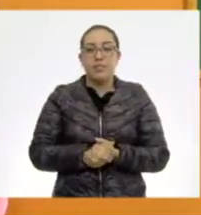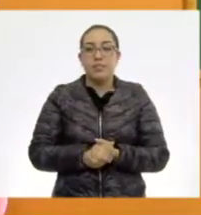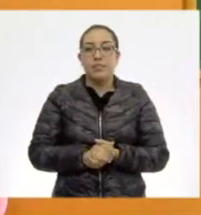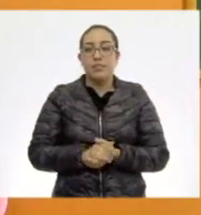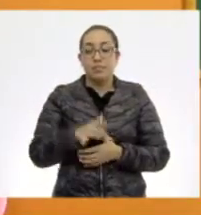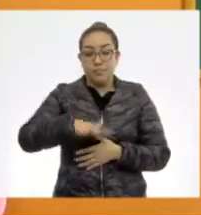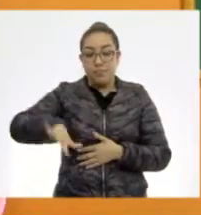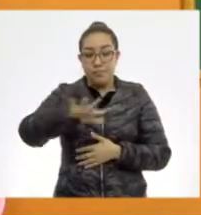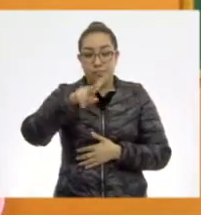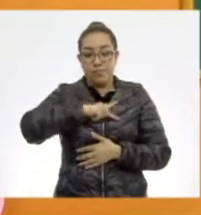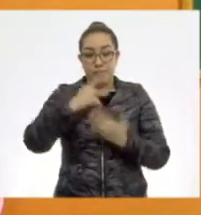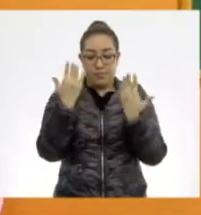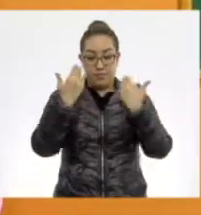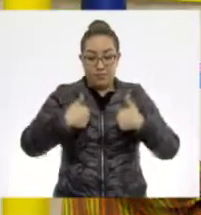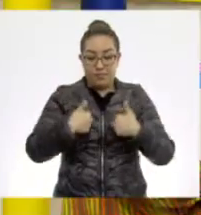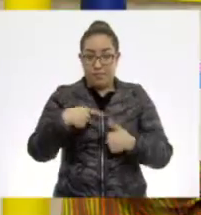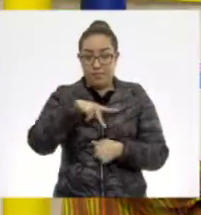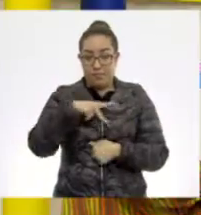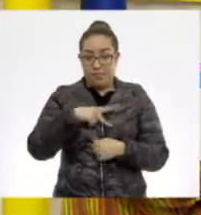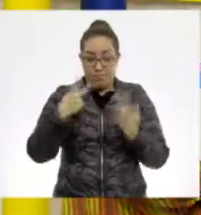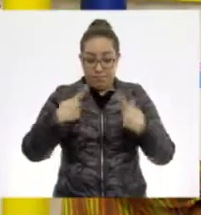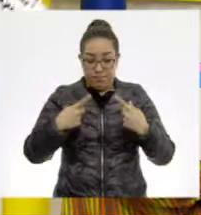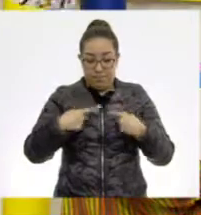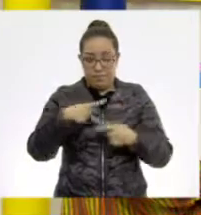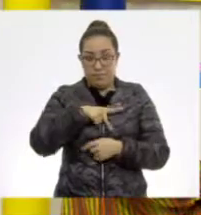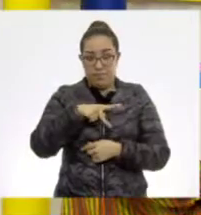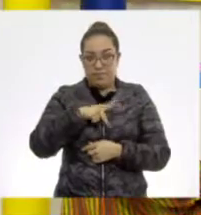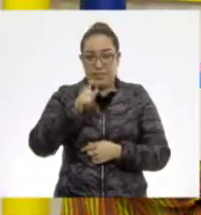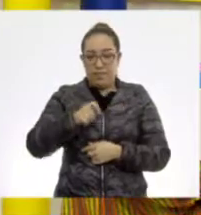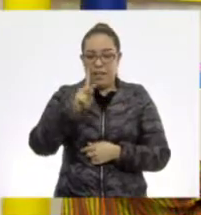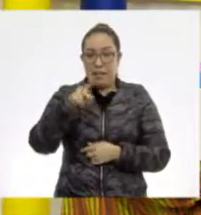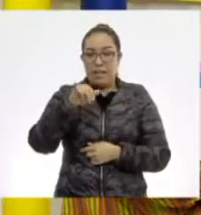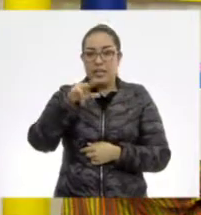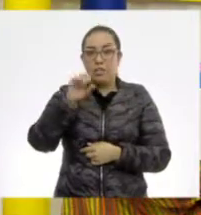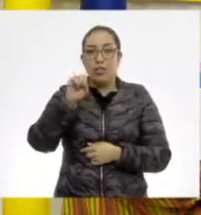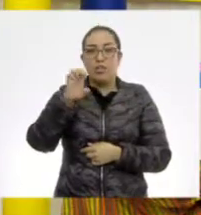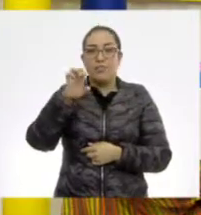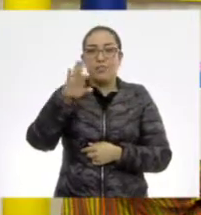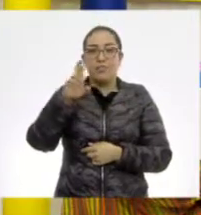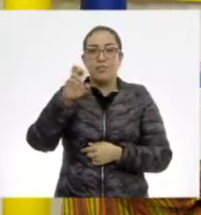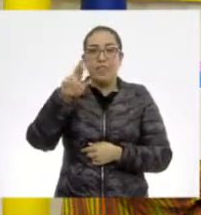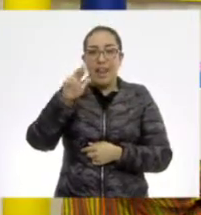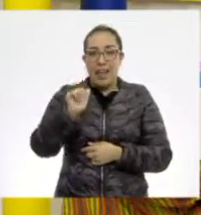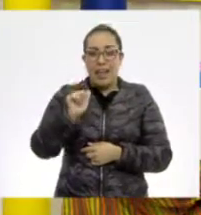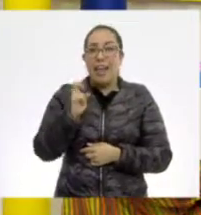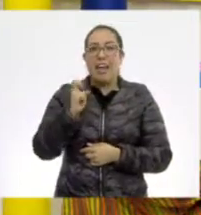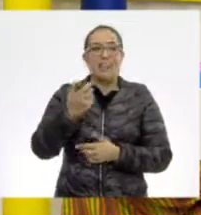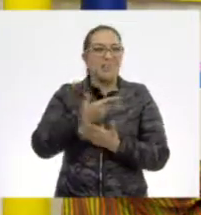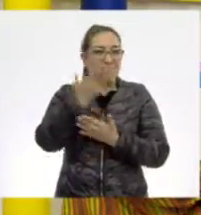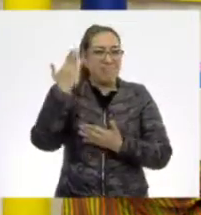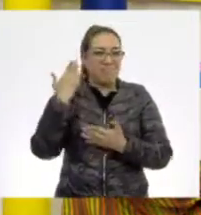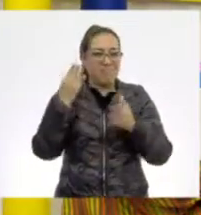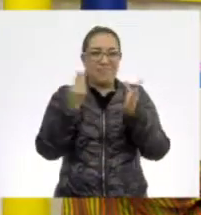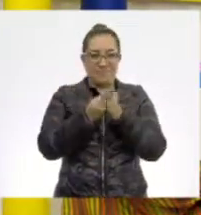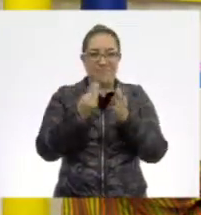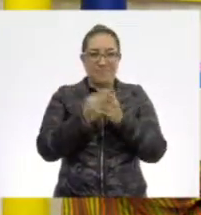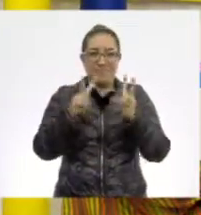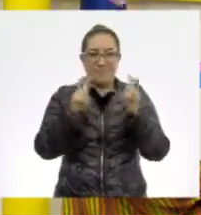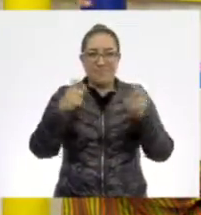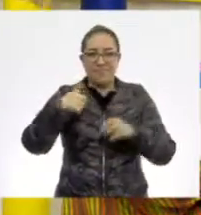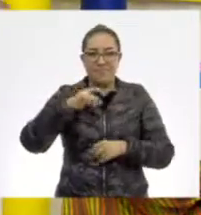espacio personal. Mi espacio personal. La quinoesfera, ¿verdad? Sí, lo vi yo en una clase. Exacto. Era mi